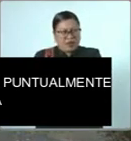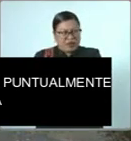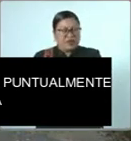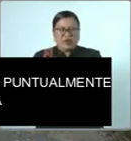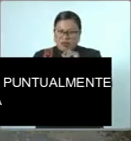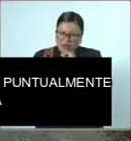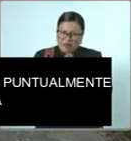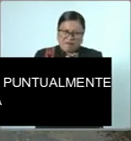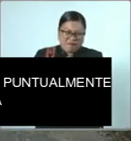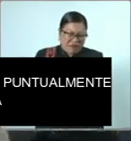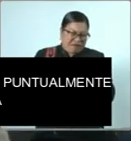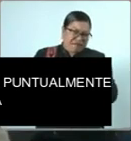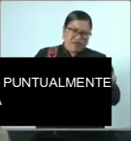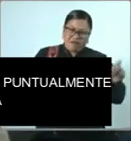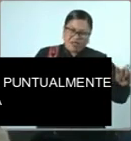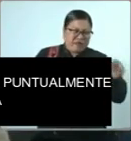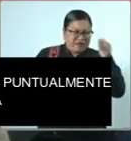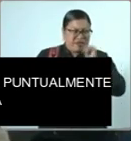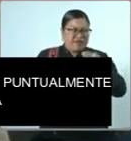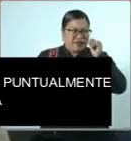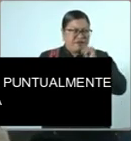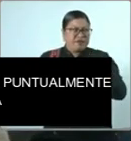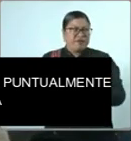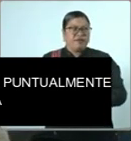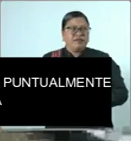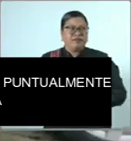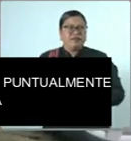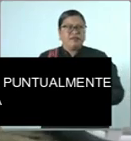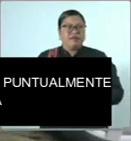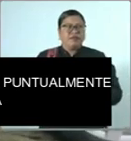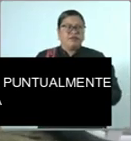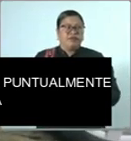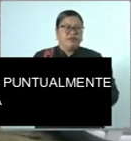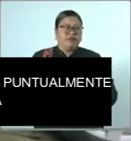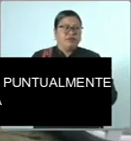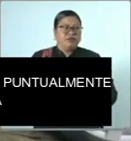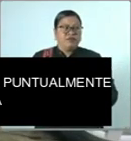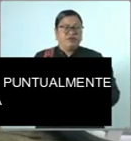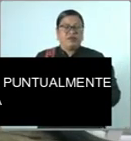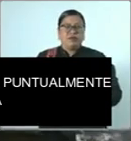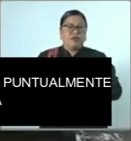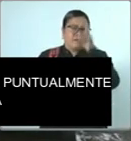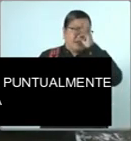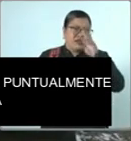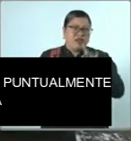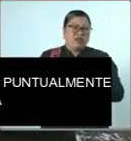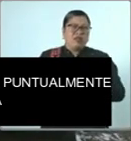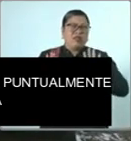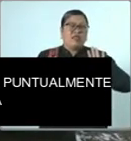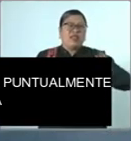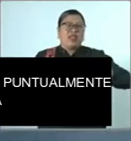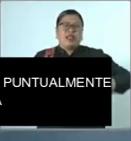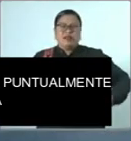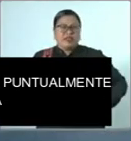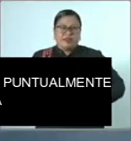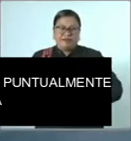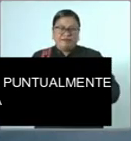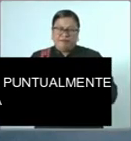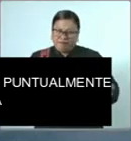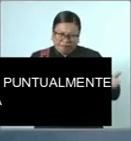gobernador, están operando en esta zona para evitar que haya algún accidente.